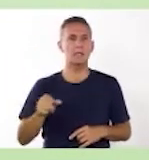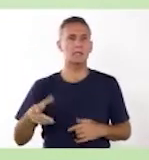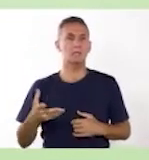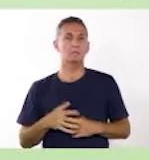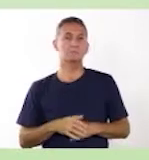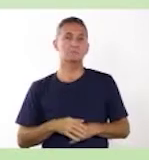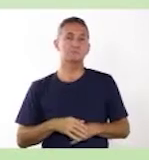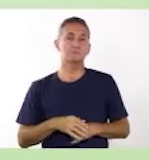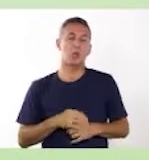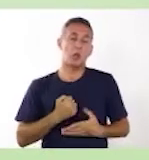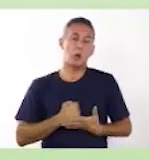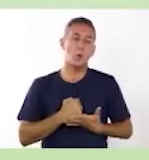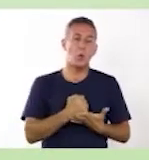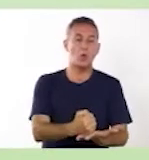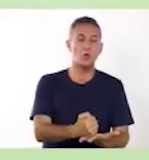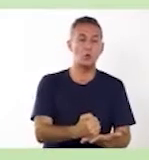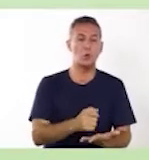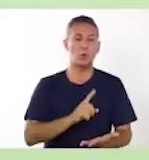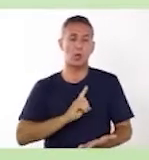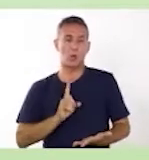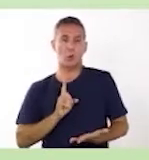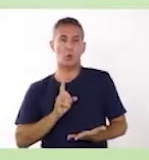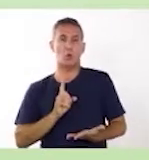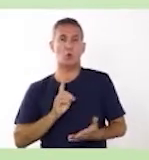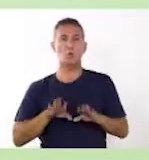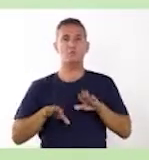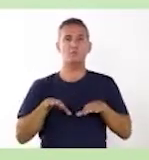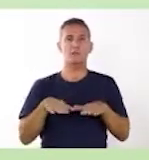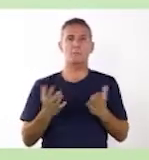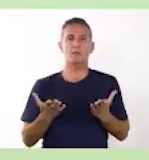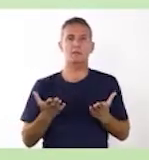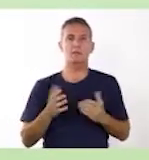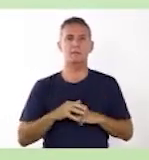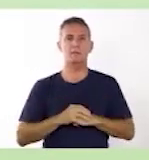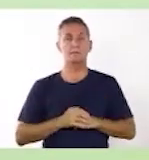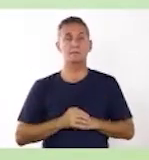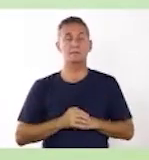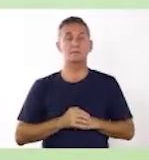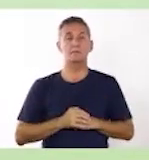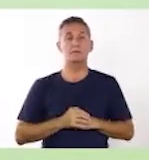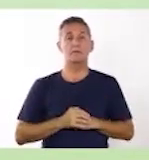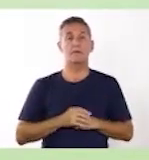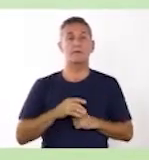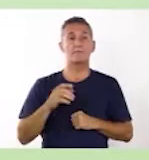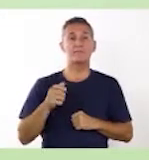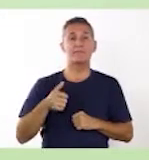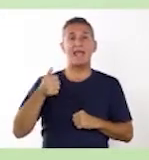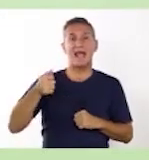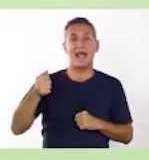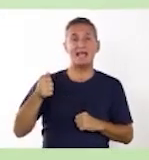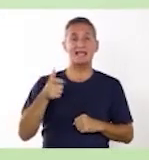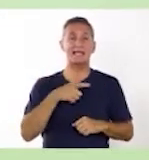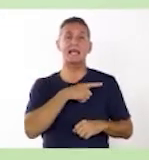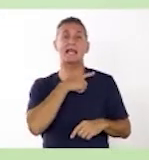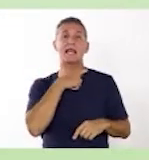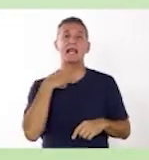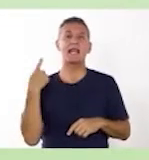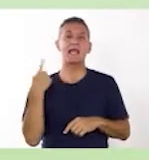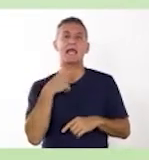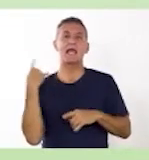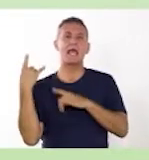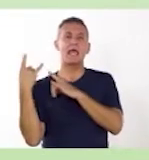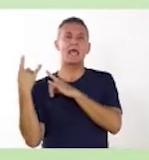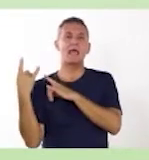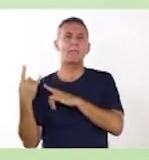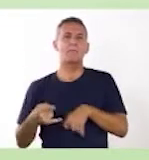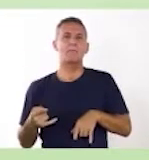ellos están a favor o pueden estar en contra, según estén en ese momento. Aquiles mata